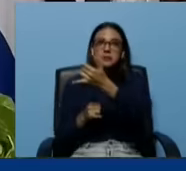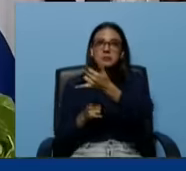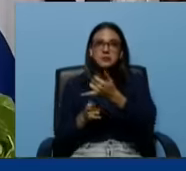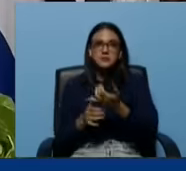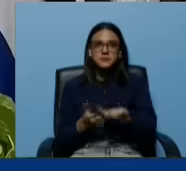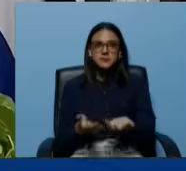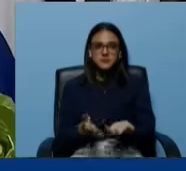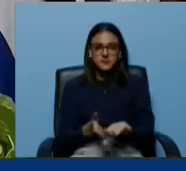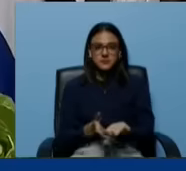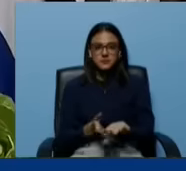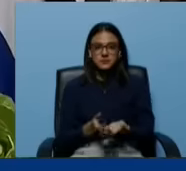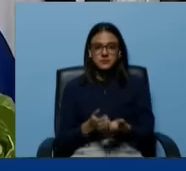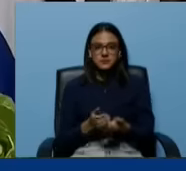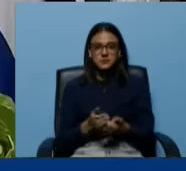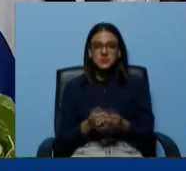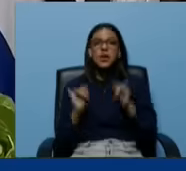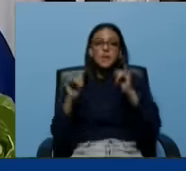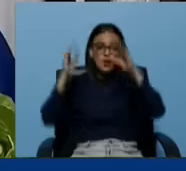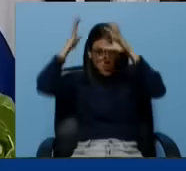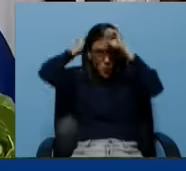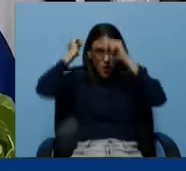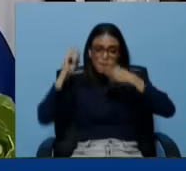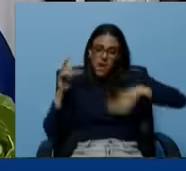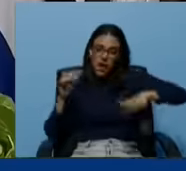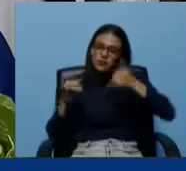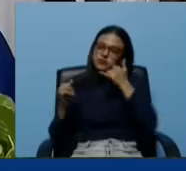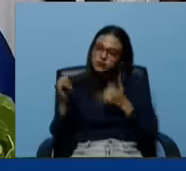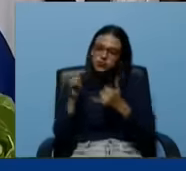y llamaron de la Cancillería